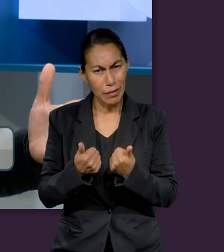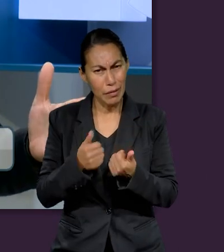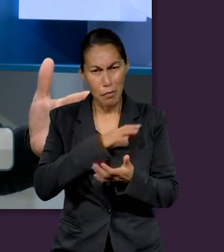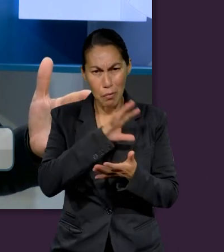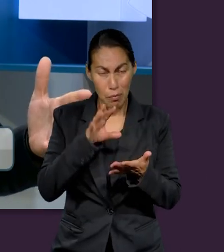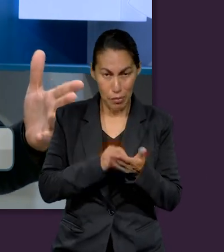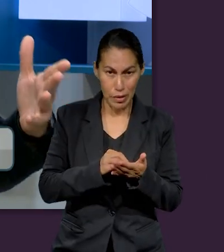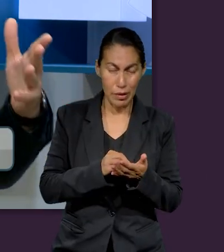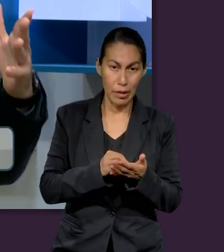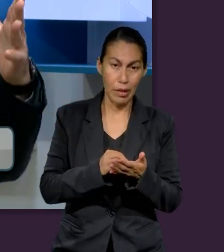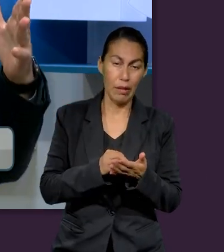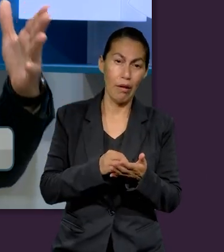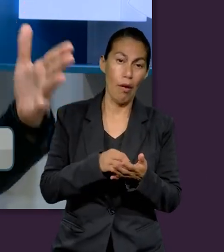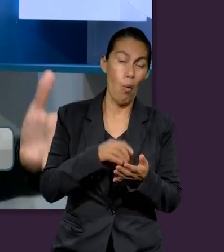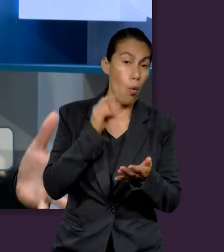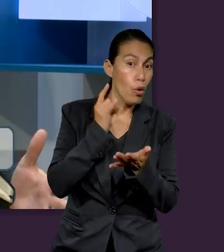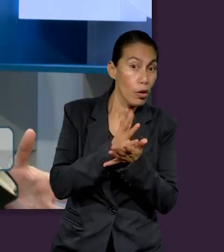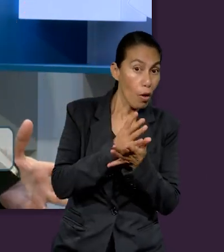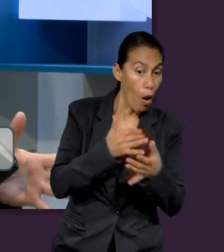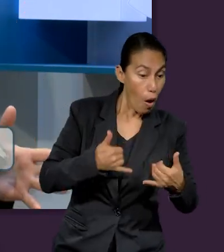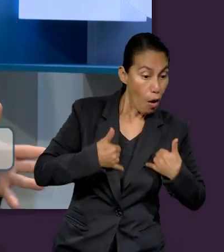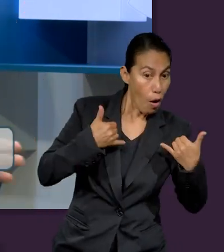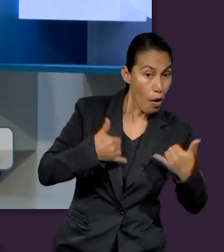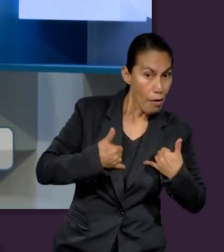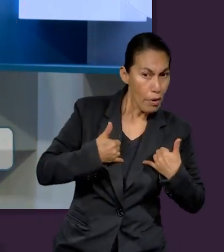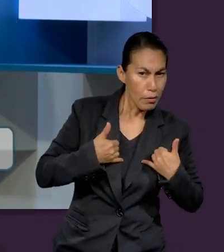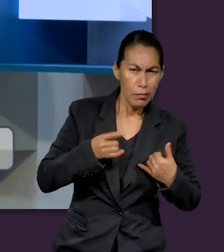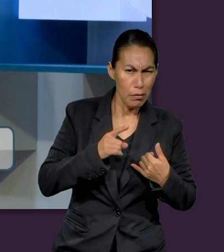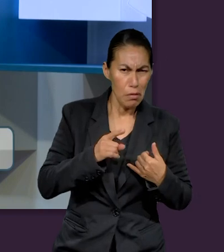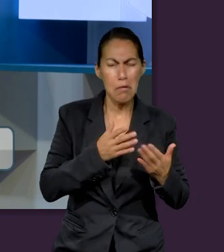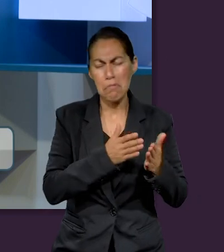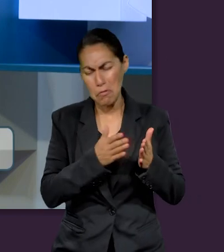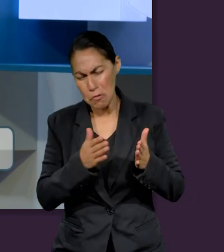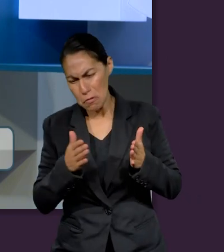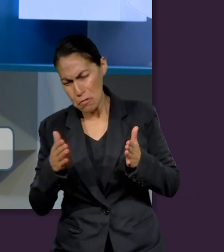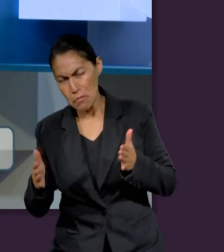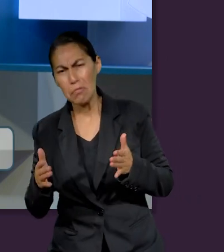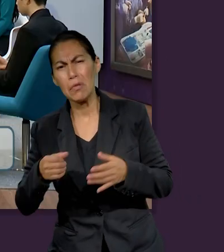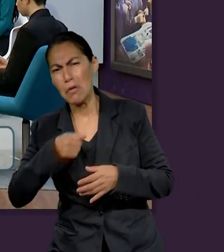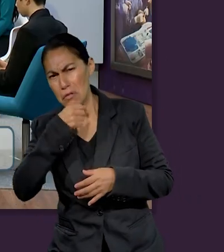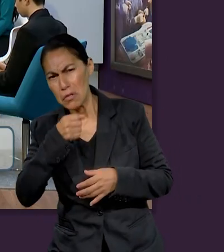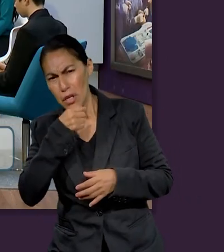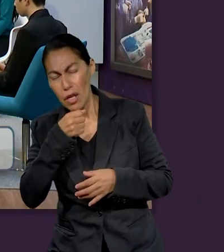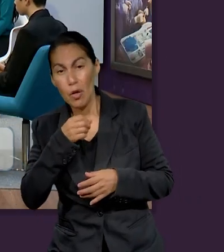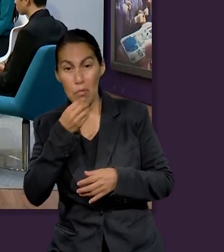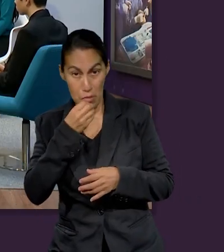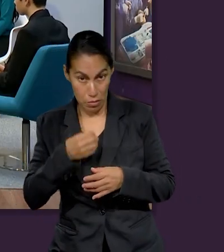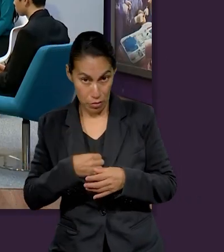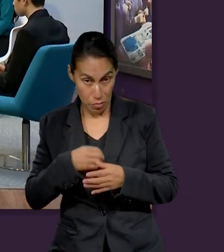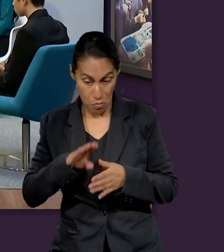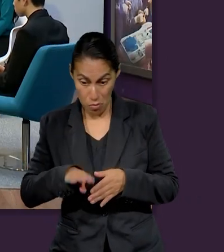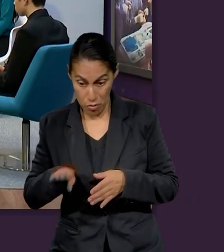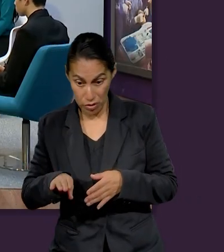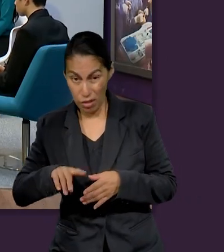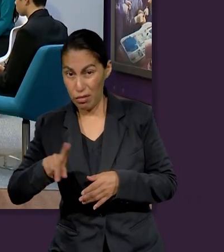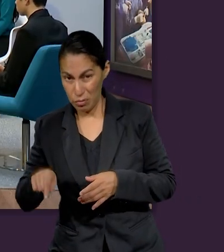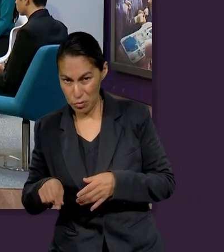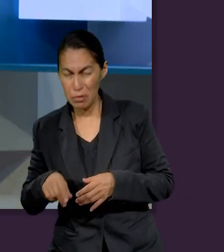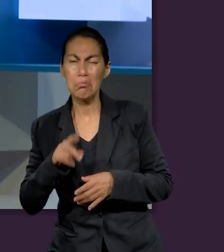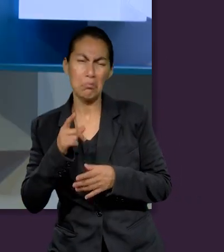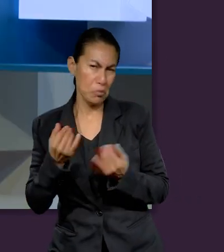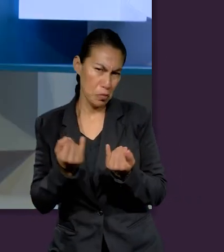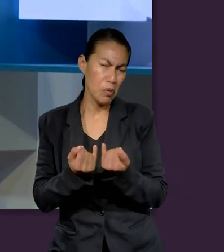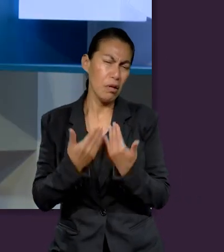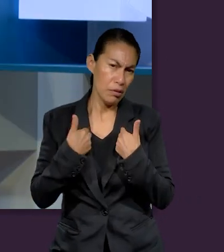completa no solamente desde el área juvenil sino ya prácticamente en el ocaso de nuestra vida y aún después de la muerte